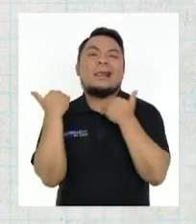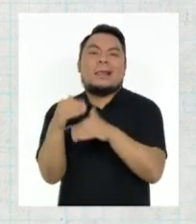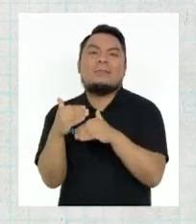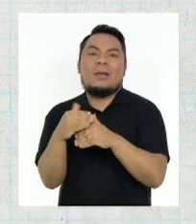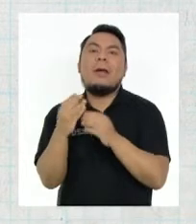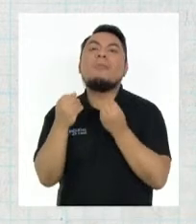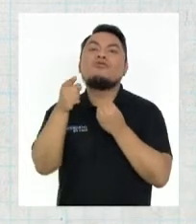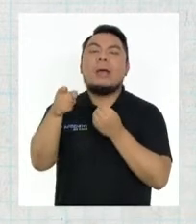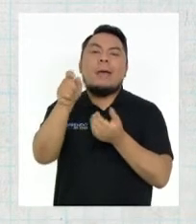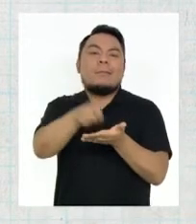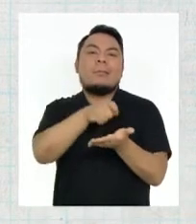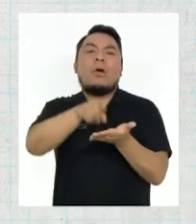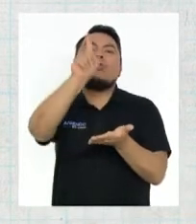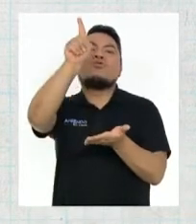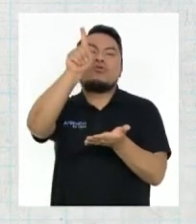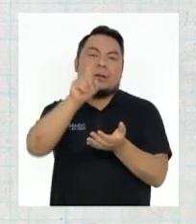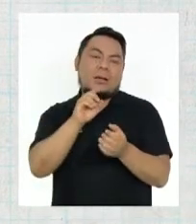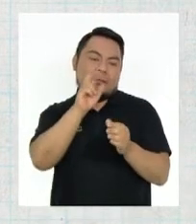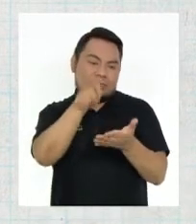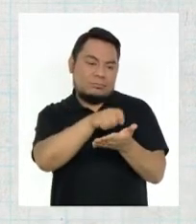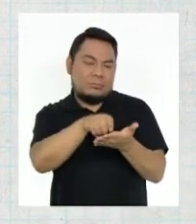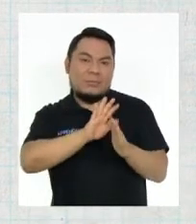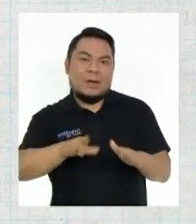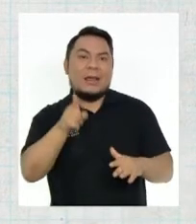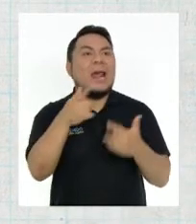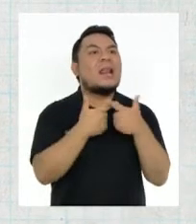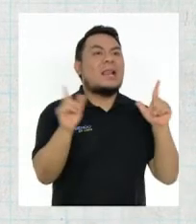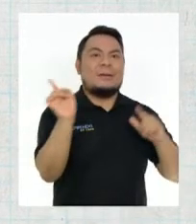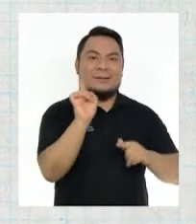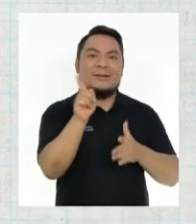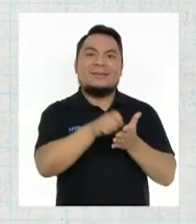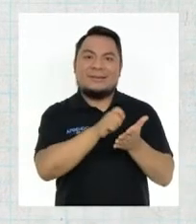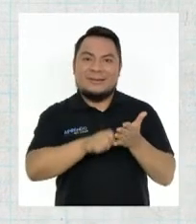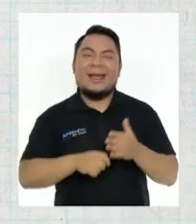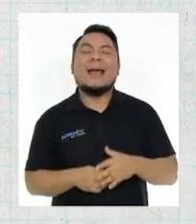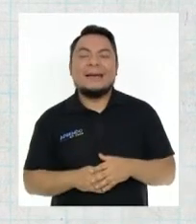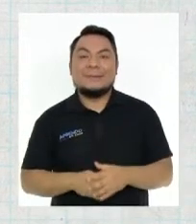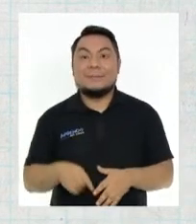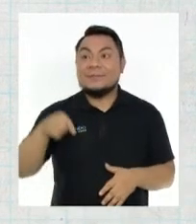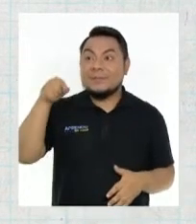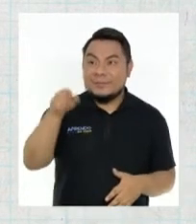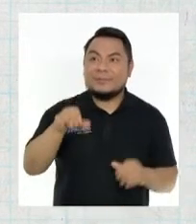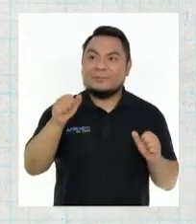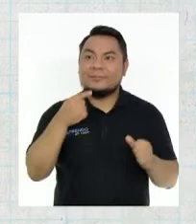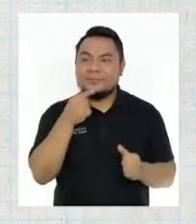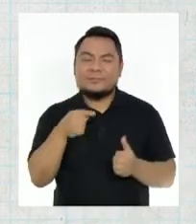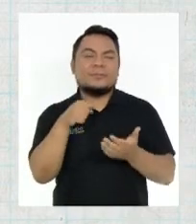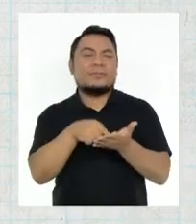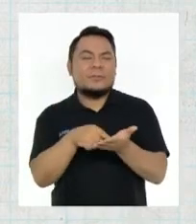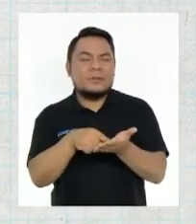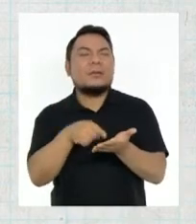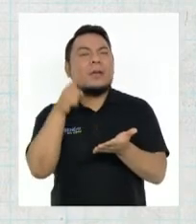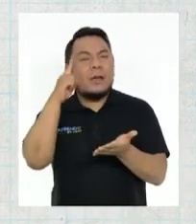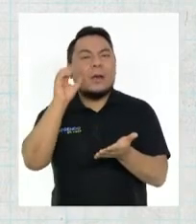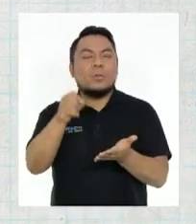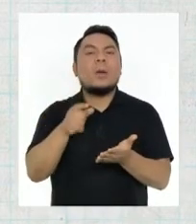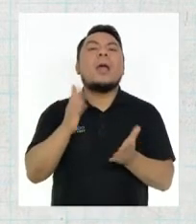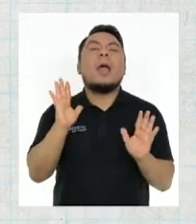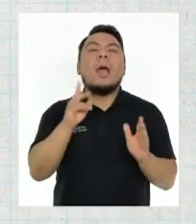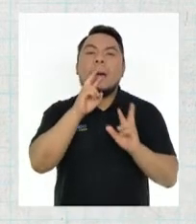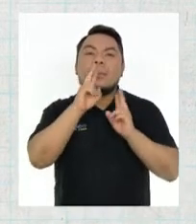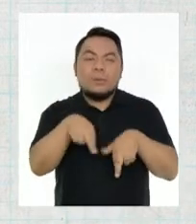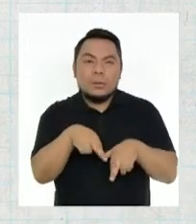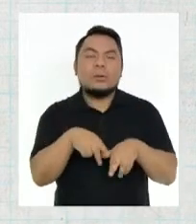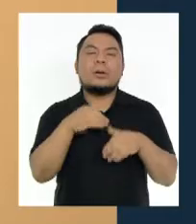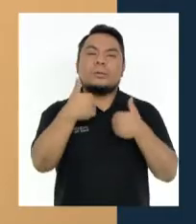las opciones al cruzar la información de la tabla. La variable de estudio es el aspecto y es un tipo de variable